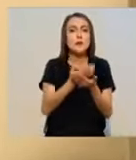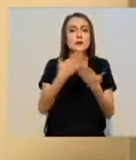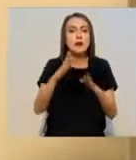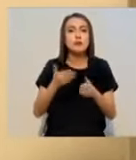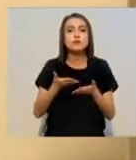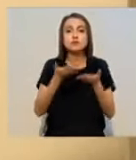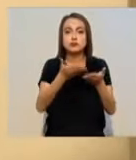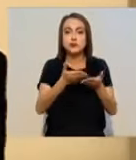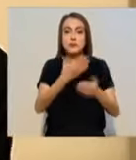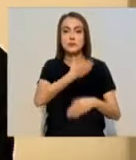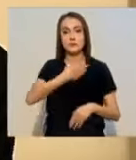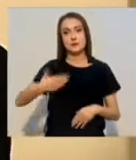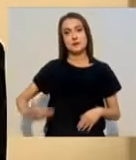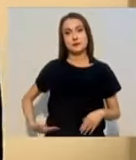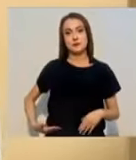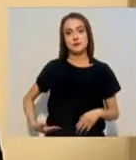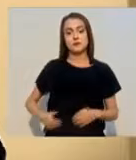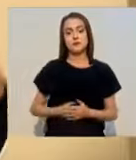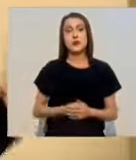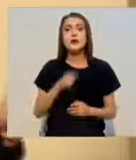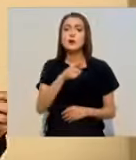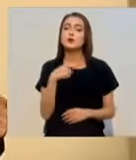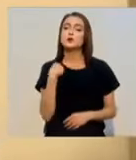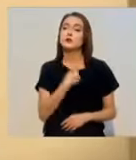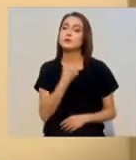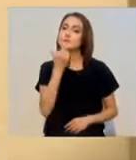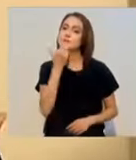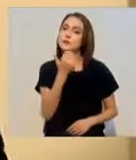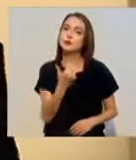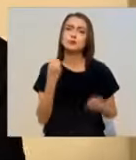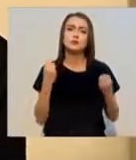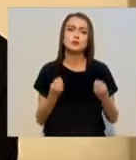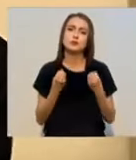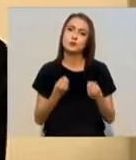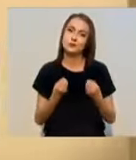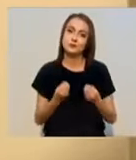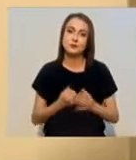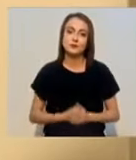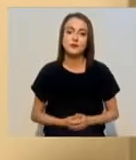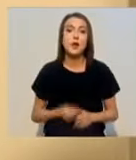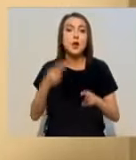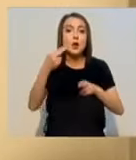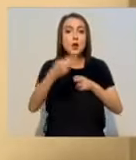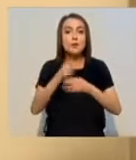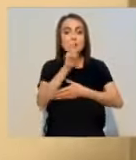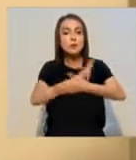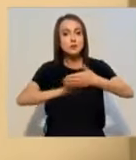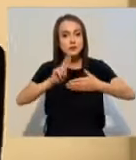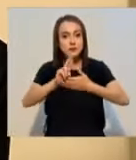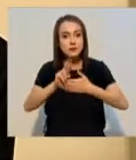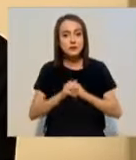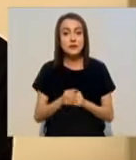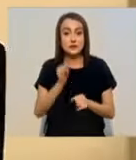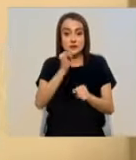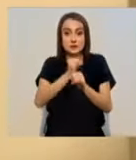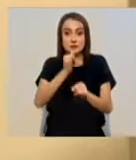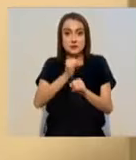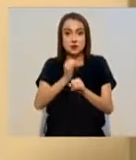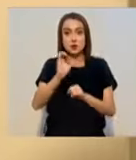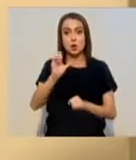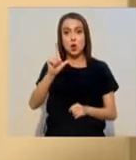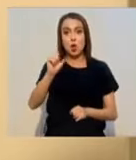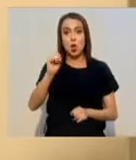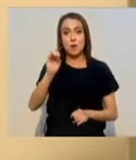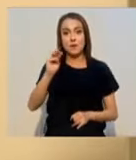la Presidencia de la República, la cual agradecemos profundamente. En nombre de la Universidad y del Instituto